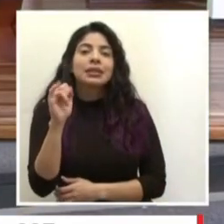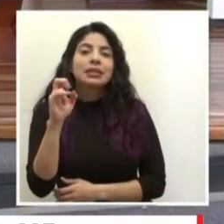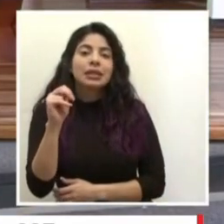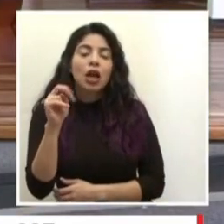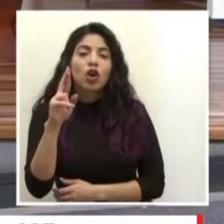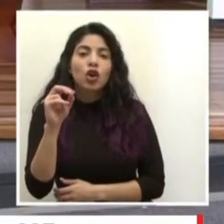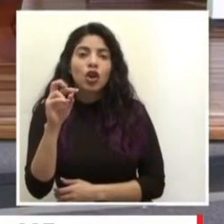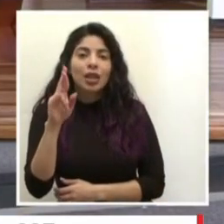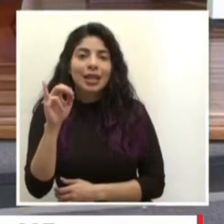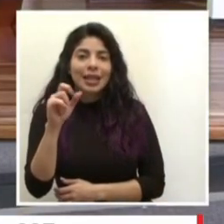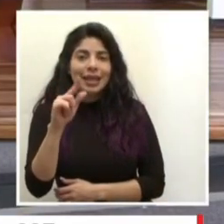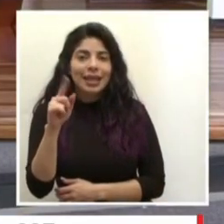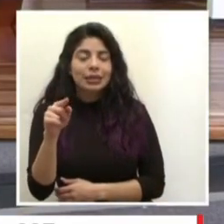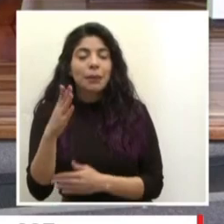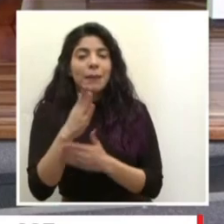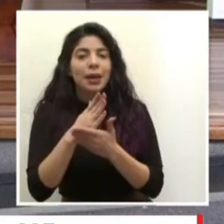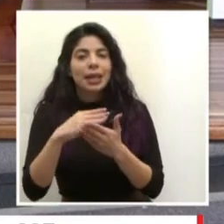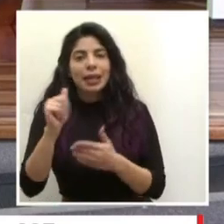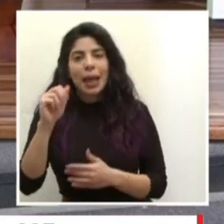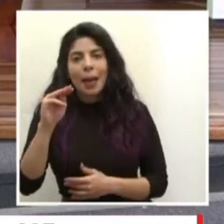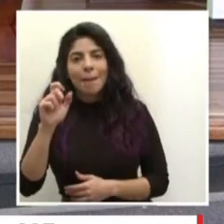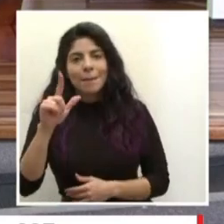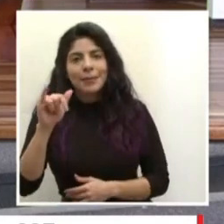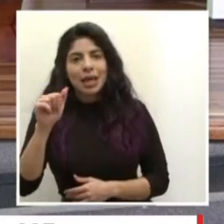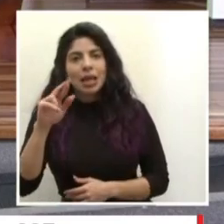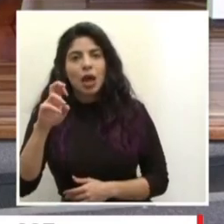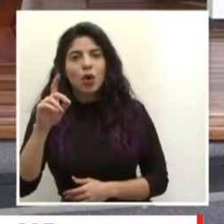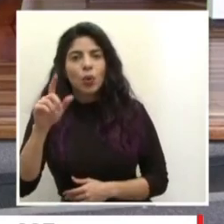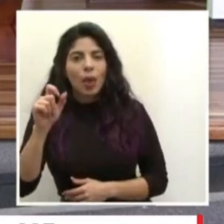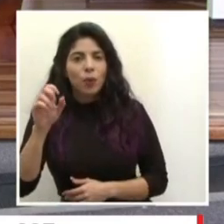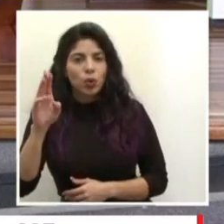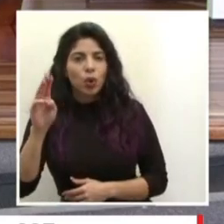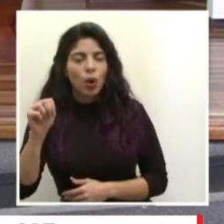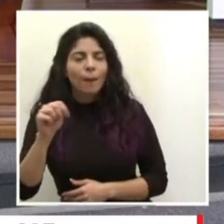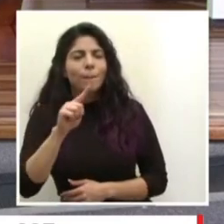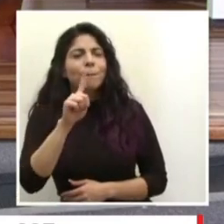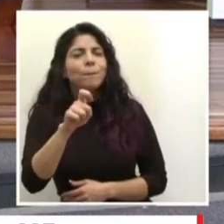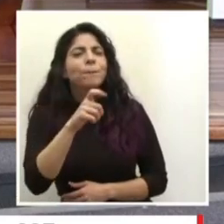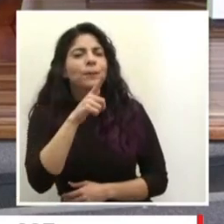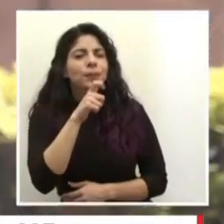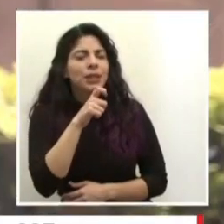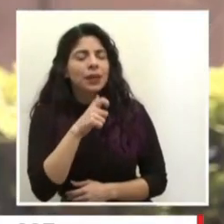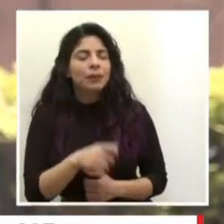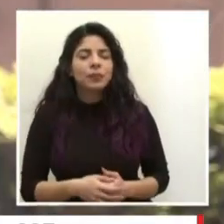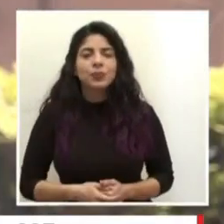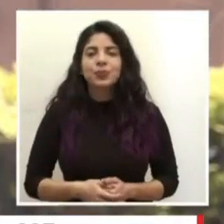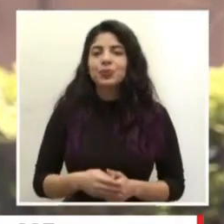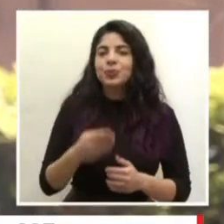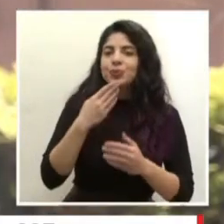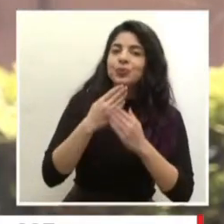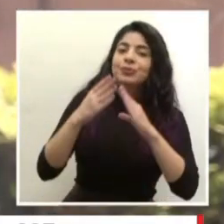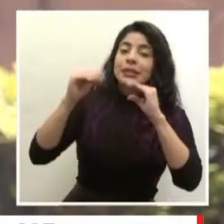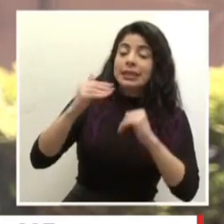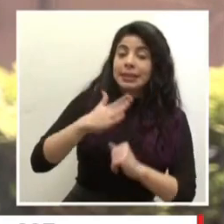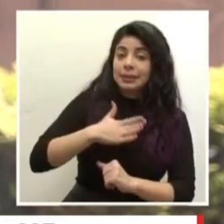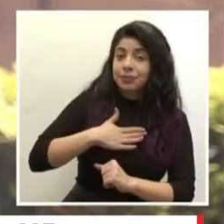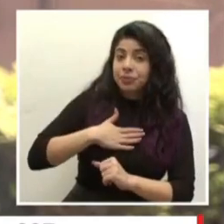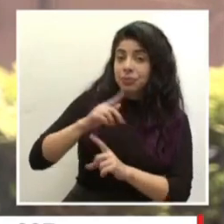de ameliarueda.com. Por favor, indicarnos a qué jerarca va dirigida su consulta. Buenas tardes. Mi